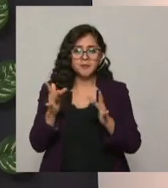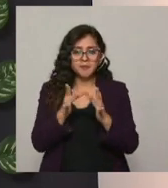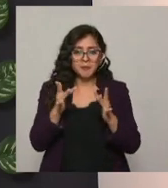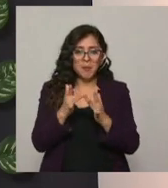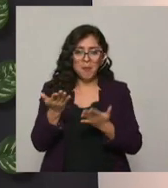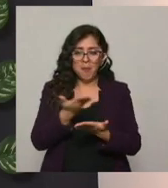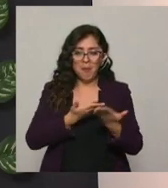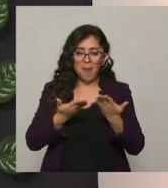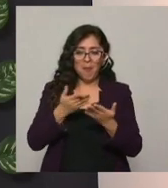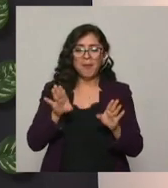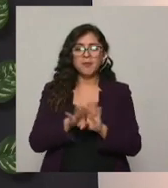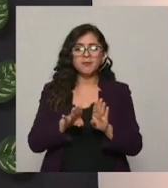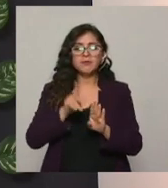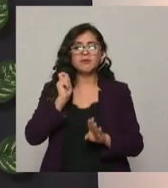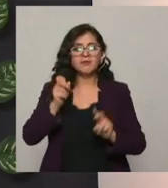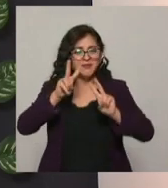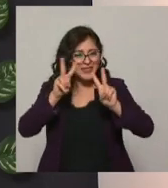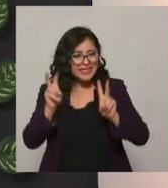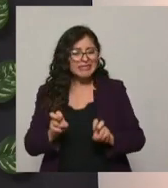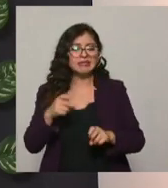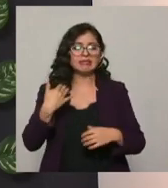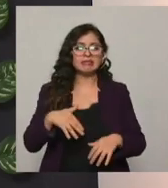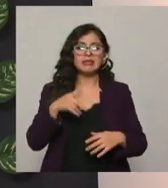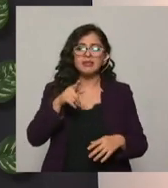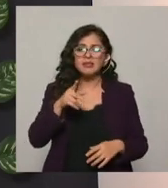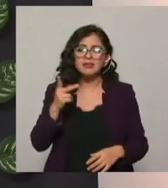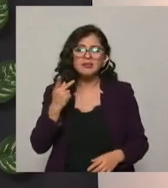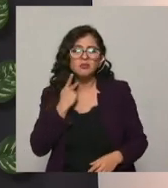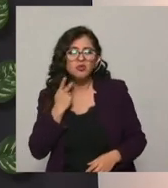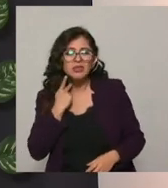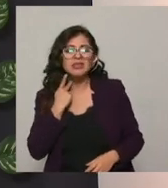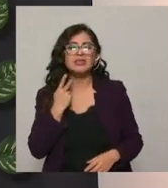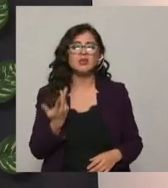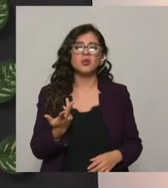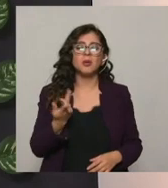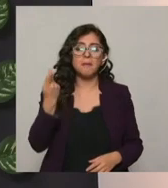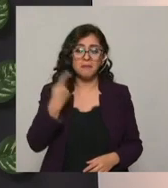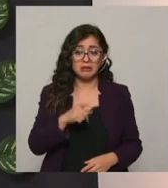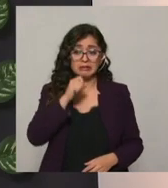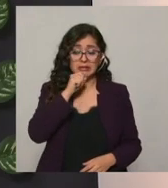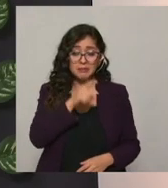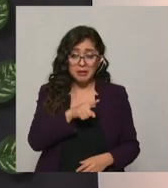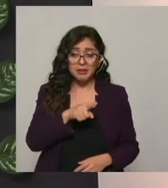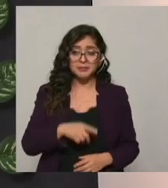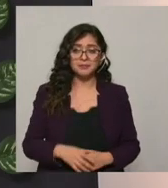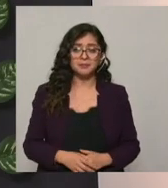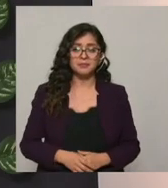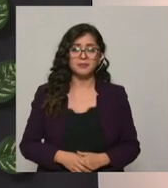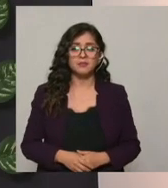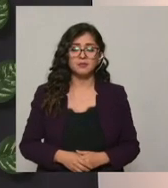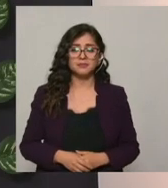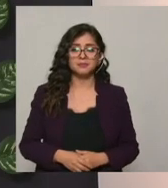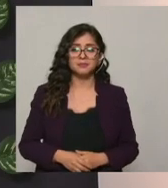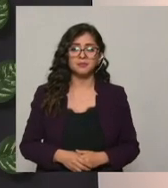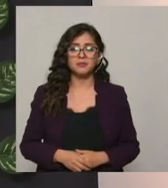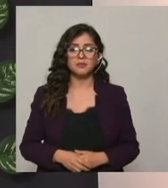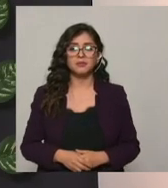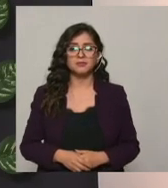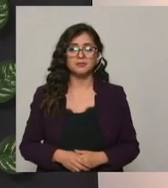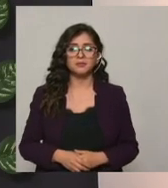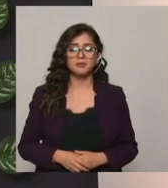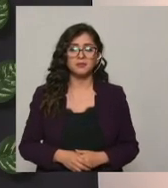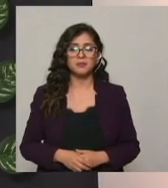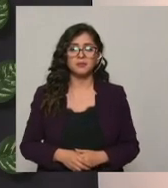de un tema político, ¿no? Hay un tema álgido político, pero también creo que tiene que ver